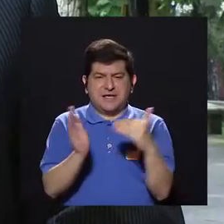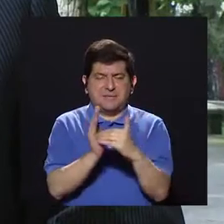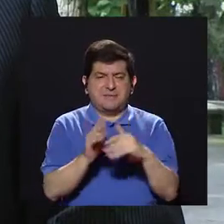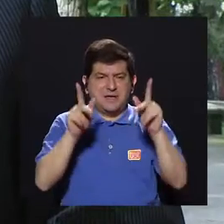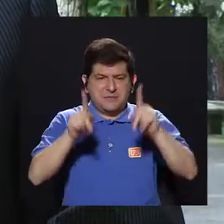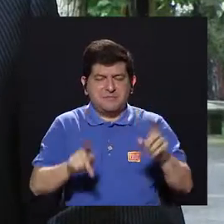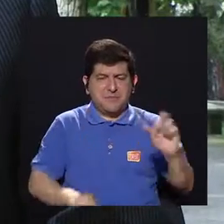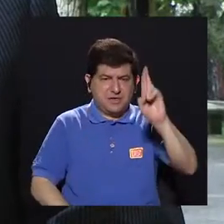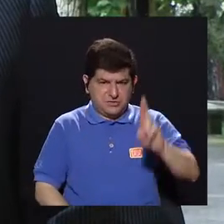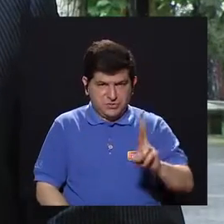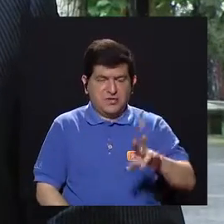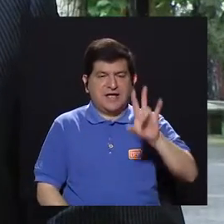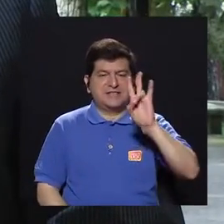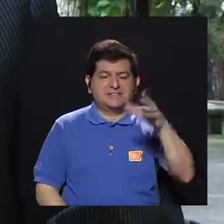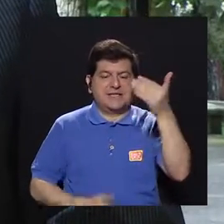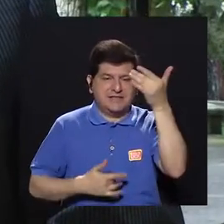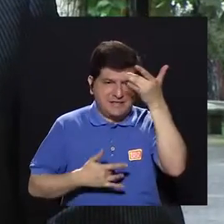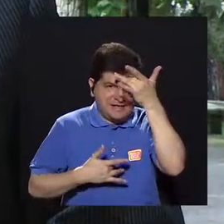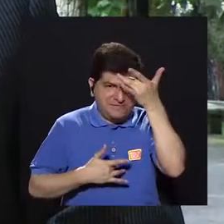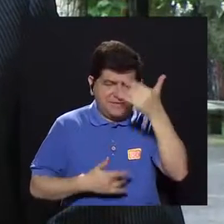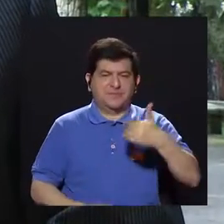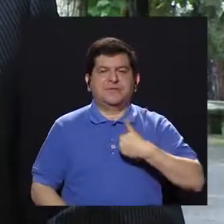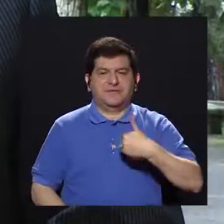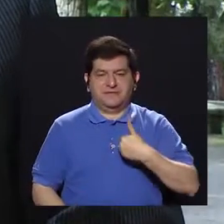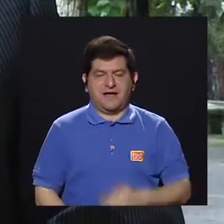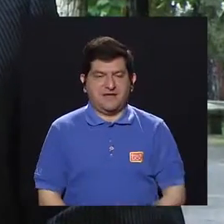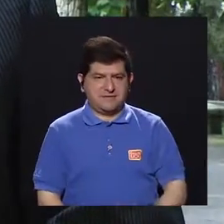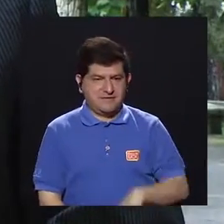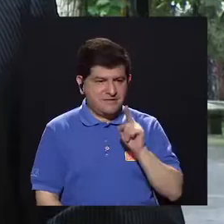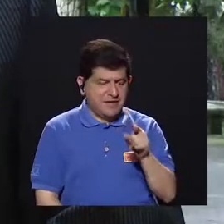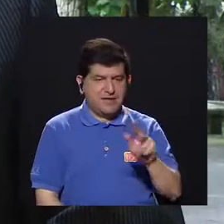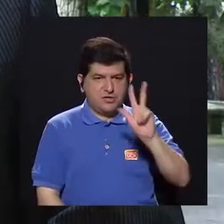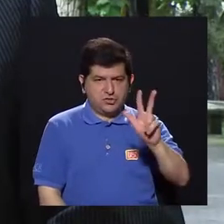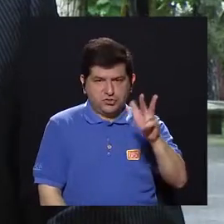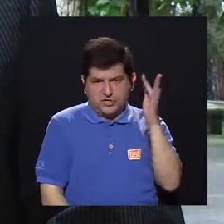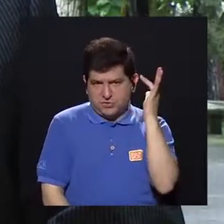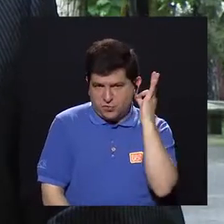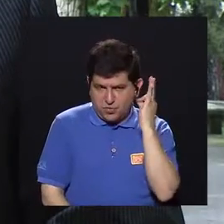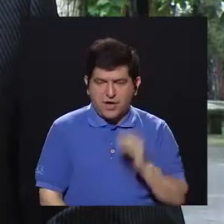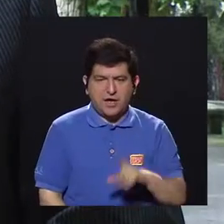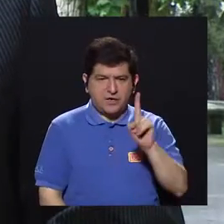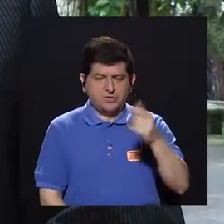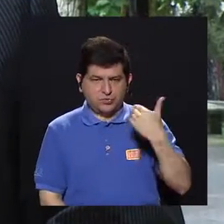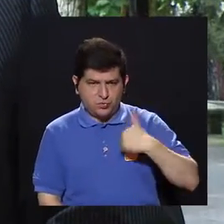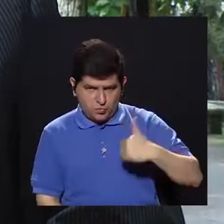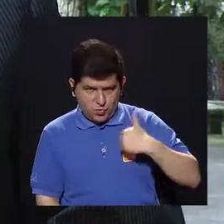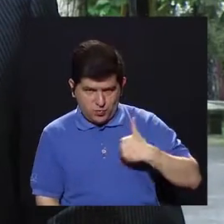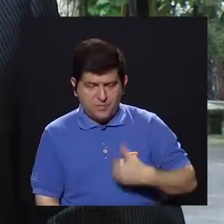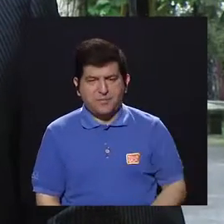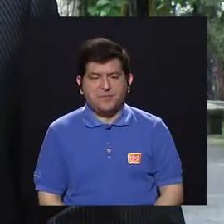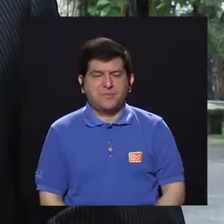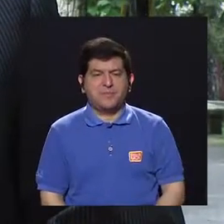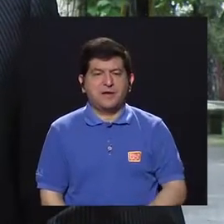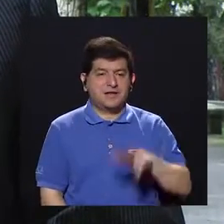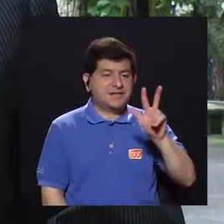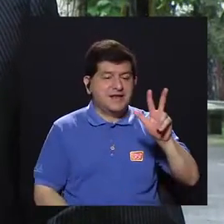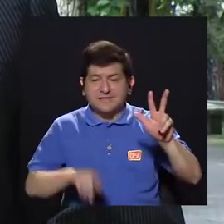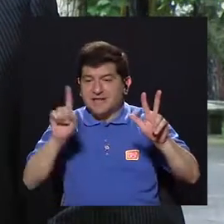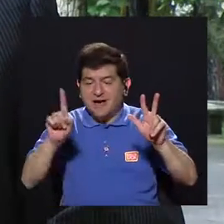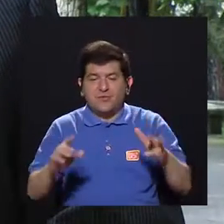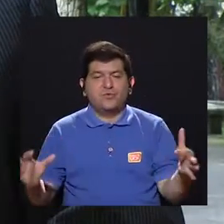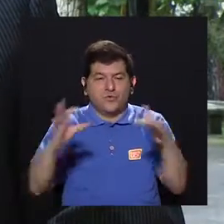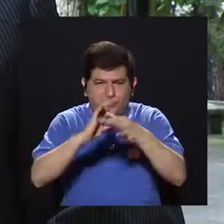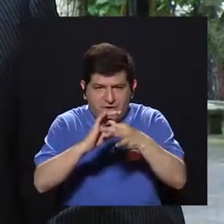De ellos, 3 casos son mujeres, 1 caso son hombres, o sea, 3 a 1 es más frecuente en mujeres. Nosotros en el hospital solo